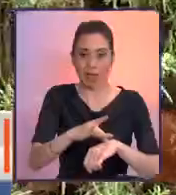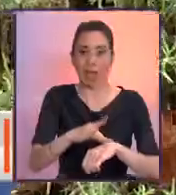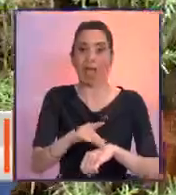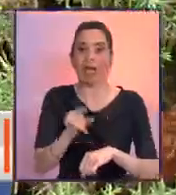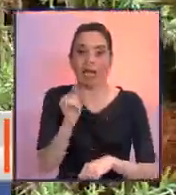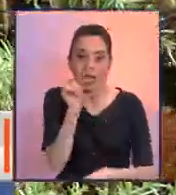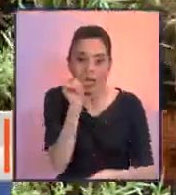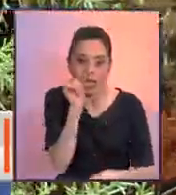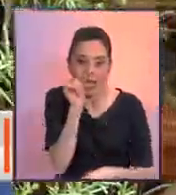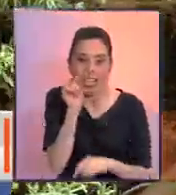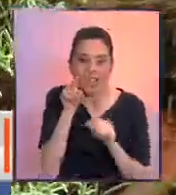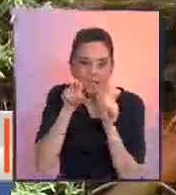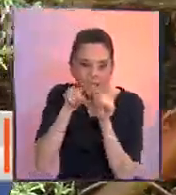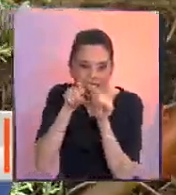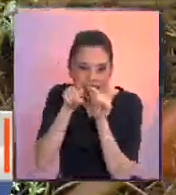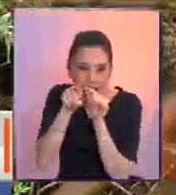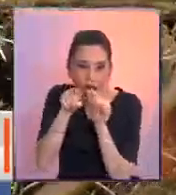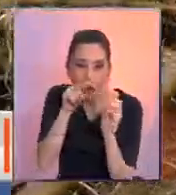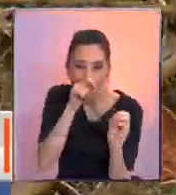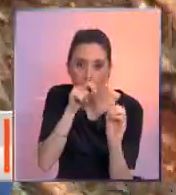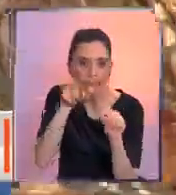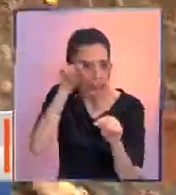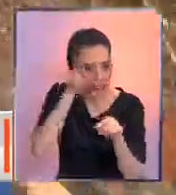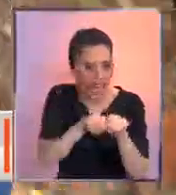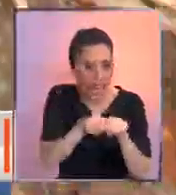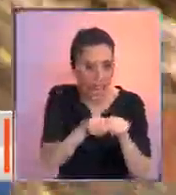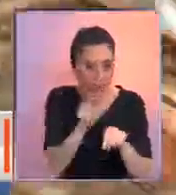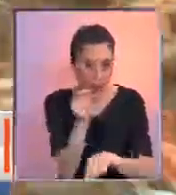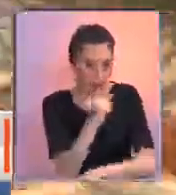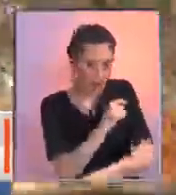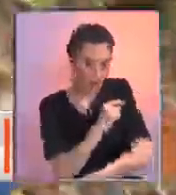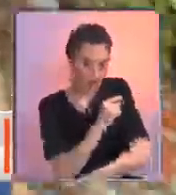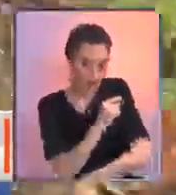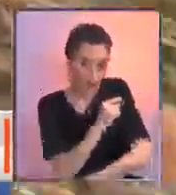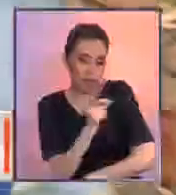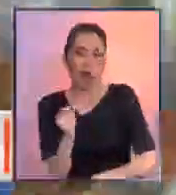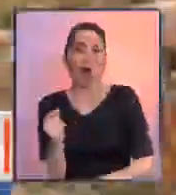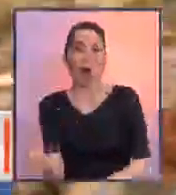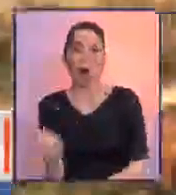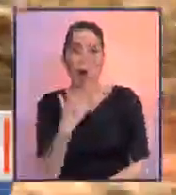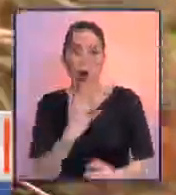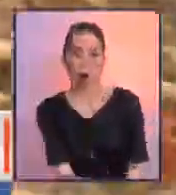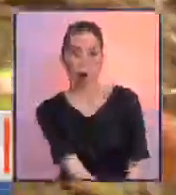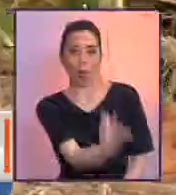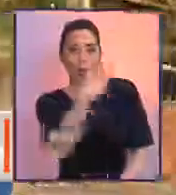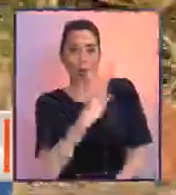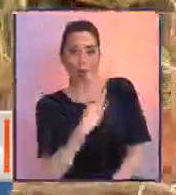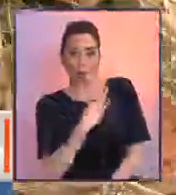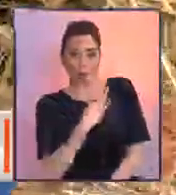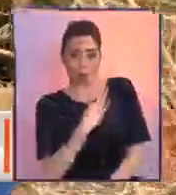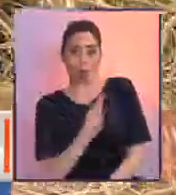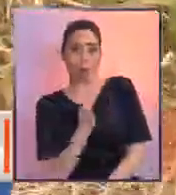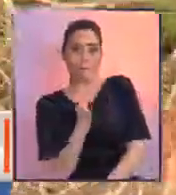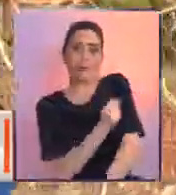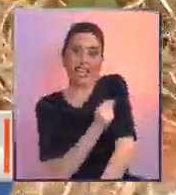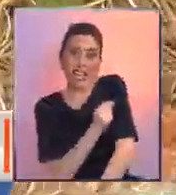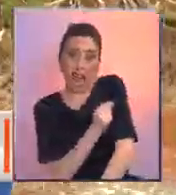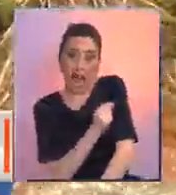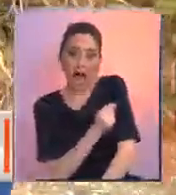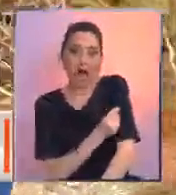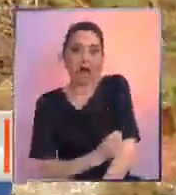un pequeño ácaro que se aloja en un ratón silvestre. Se propaga por el cuerpo humano a través del fluido sanguíneo y puede ser mortal en